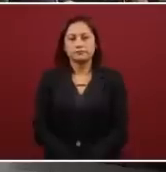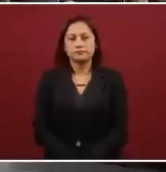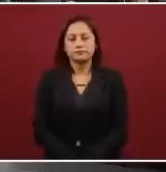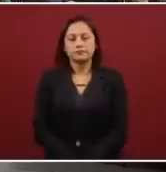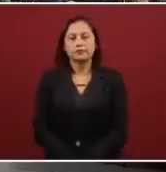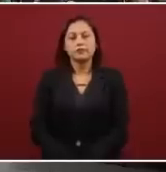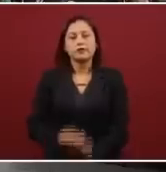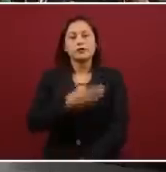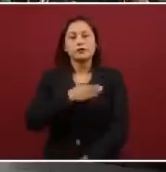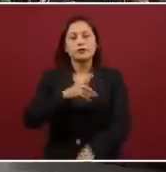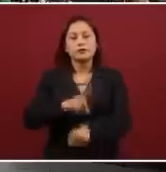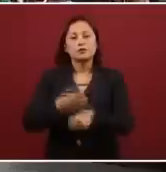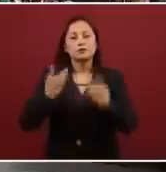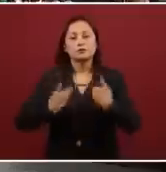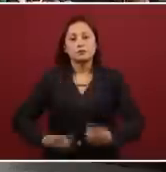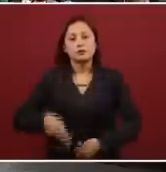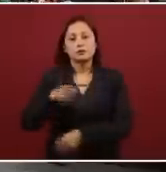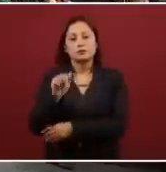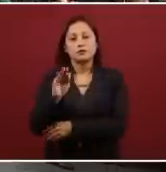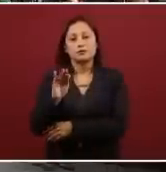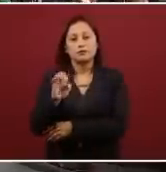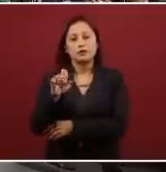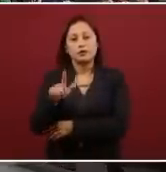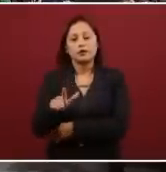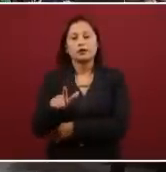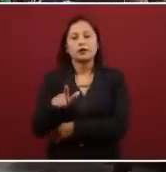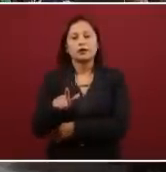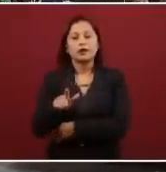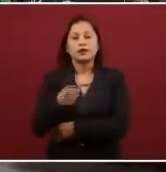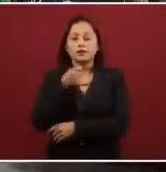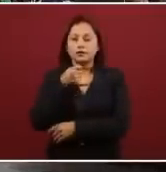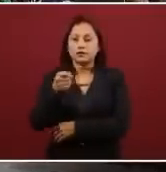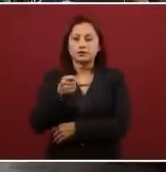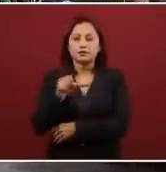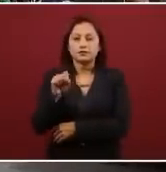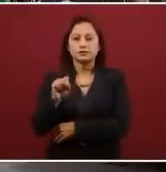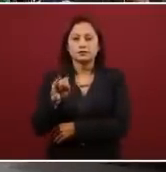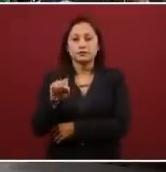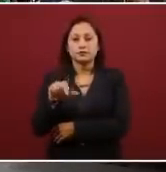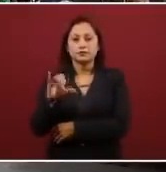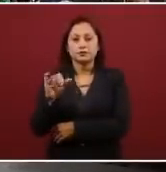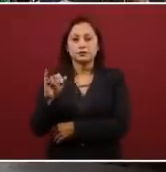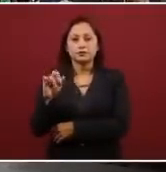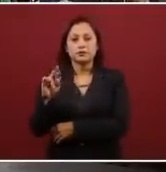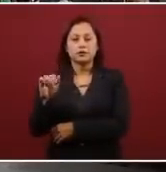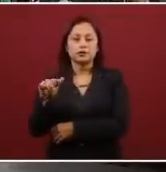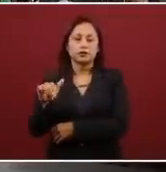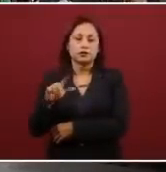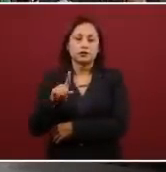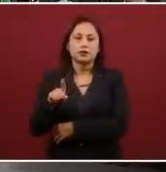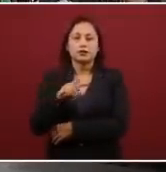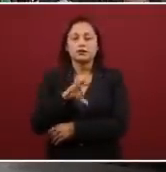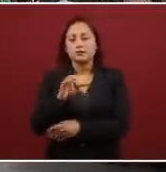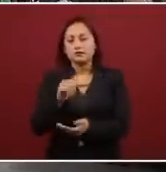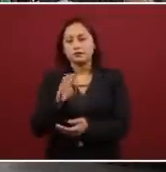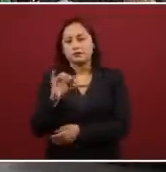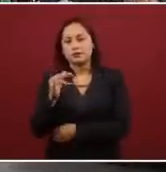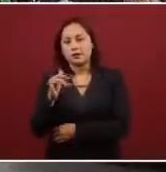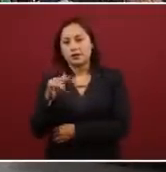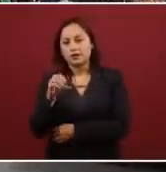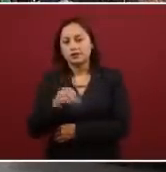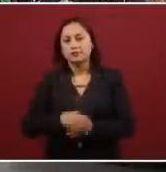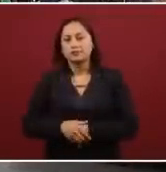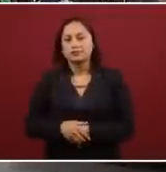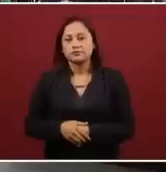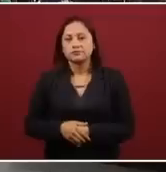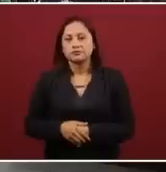Buenos días, presidente. Rafael Herrera, corresponsal de Sin Censura, con Vicente Serrano desde Chicago. Hay cosas que definitivamente